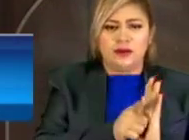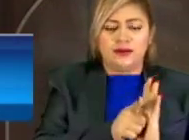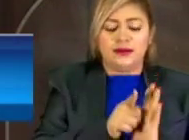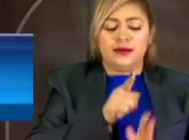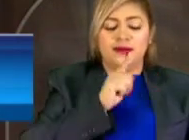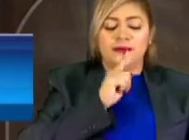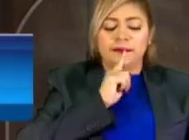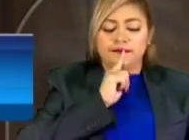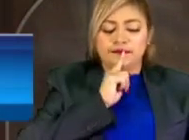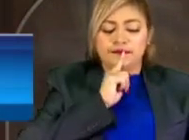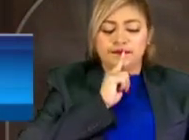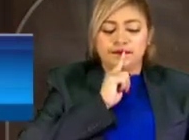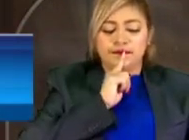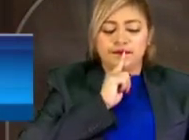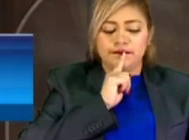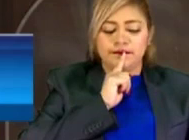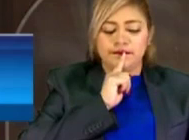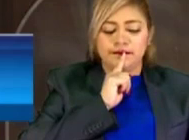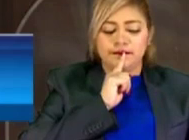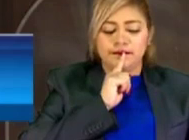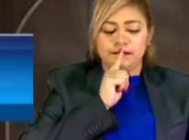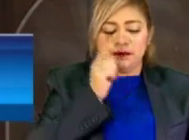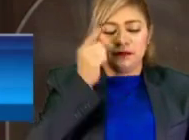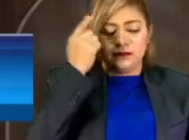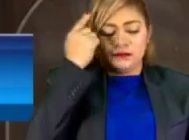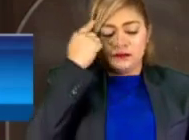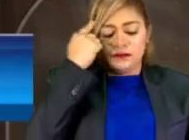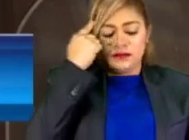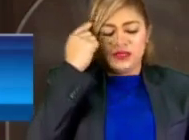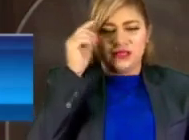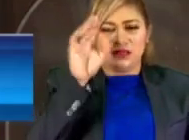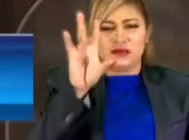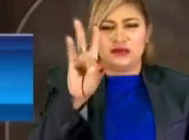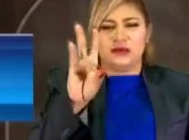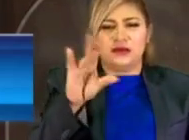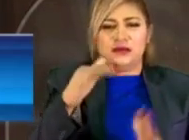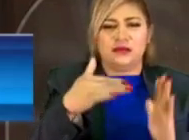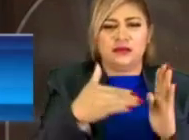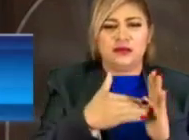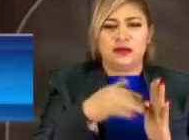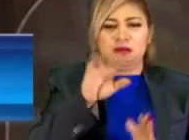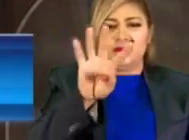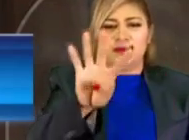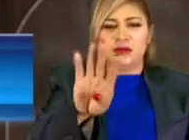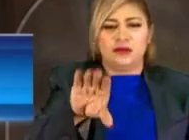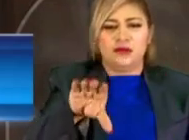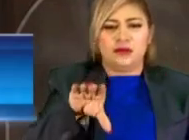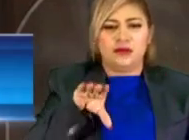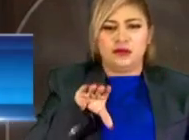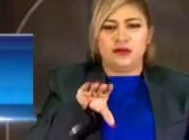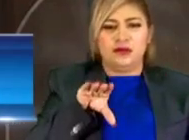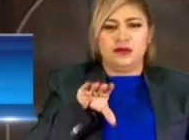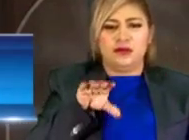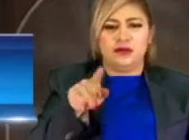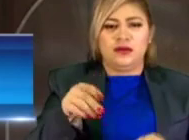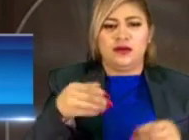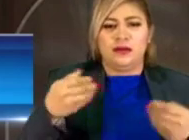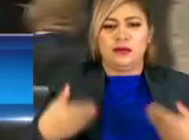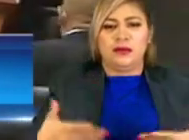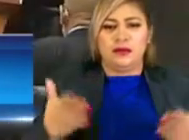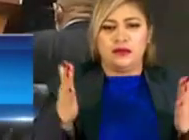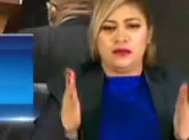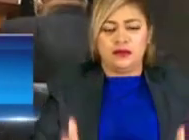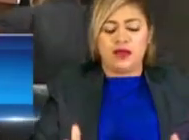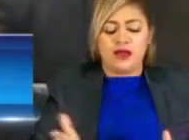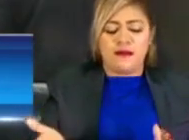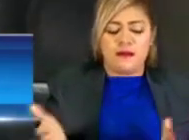de reflexión, por 7.430 panameños y panameños que han fallecido por causa de la COVID. Les pido que por favor